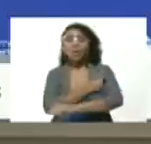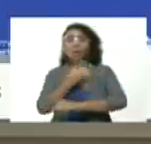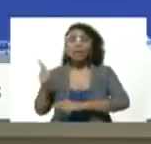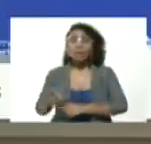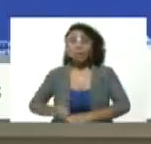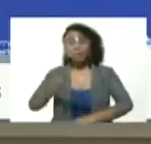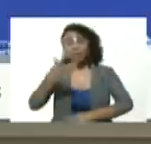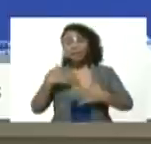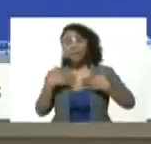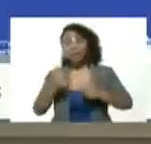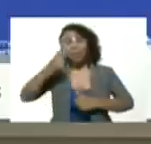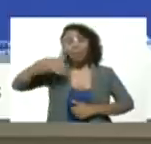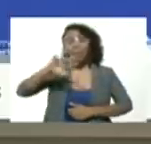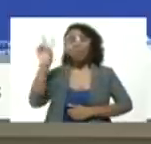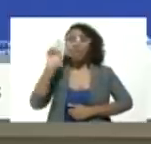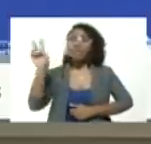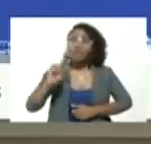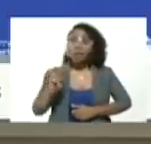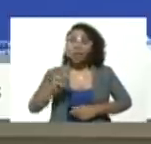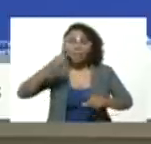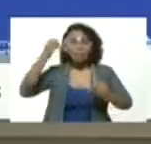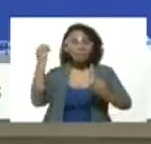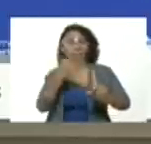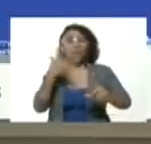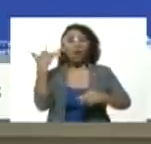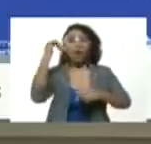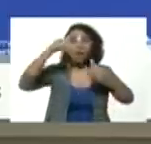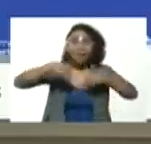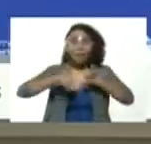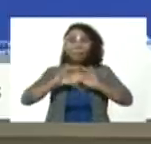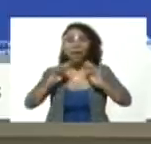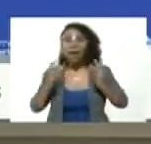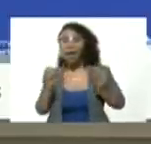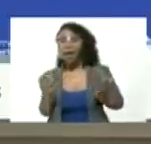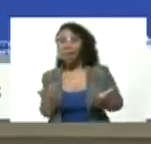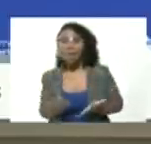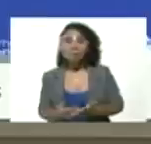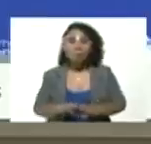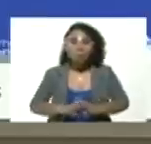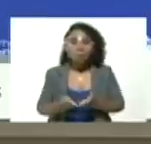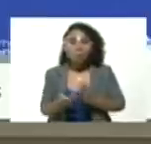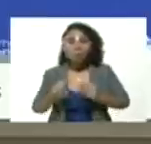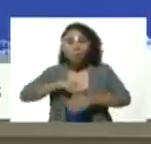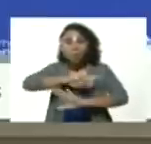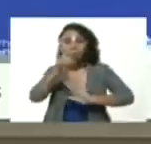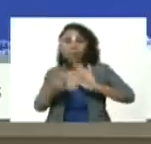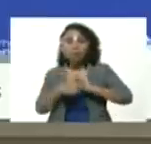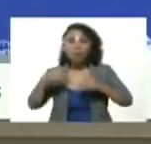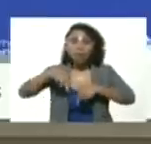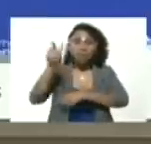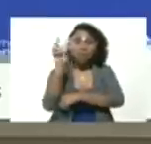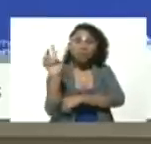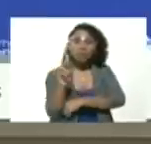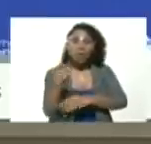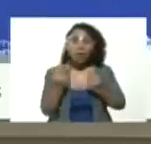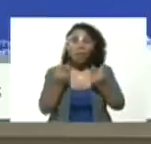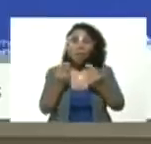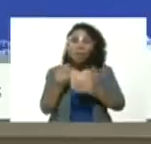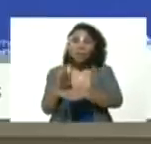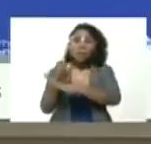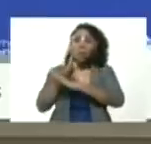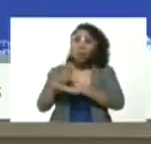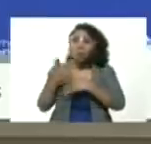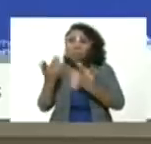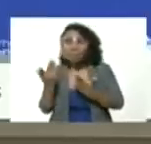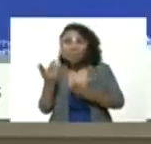de salud para el pueblo de Venezuela, el impacto que ha tenido la pandemia en el mundo entero. Y Venezuela con recursos bloqueados